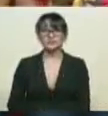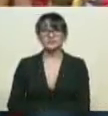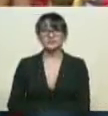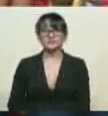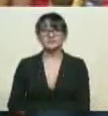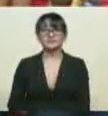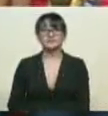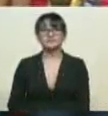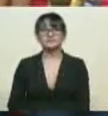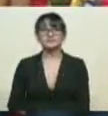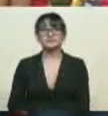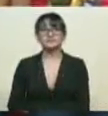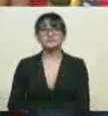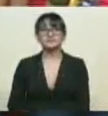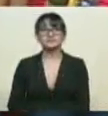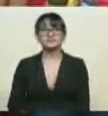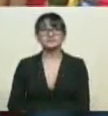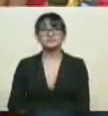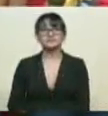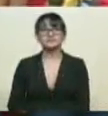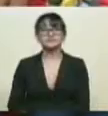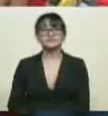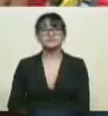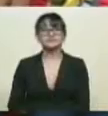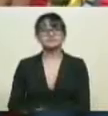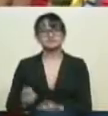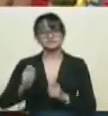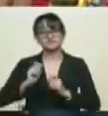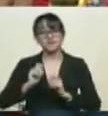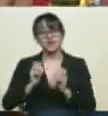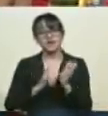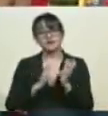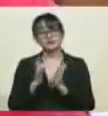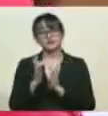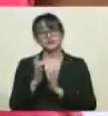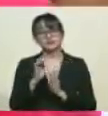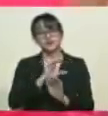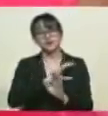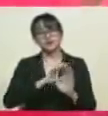Señor Jesús, el Cristo Redentor.